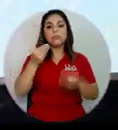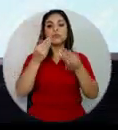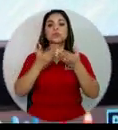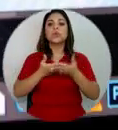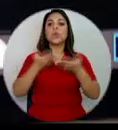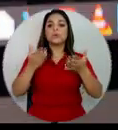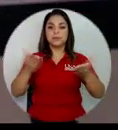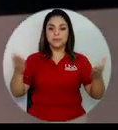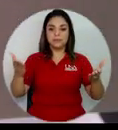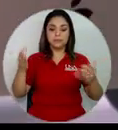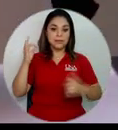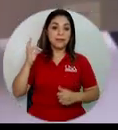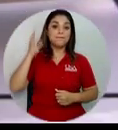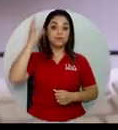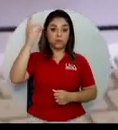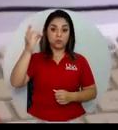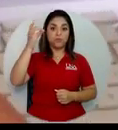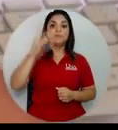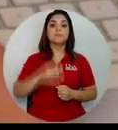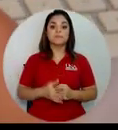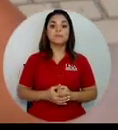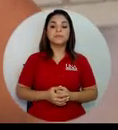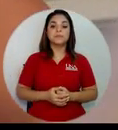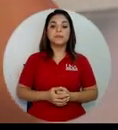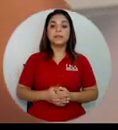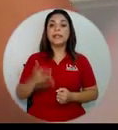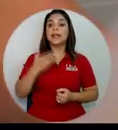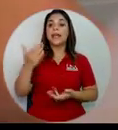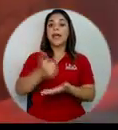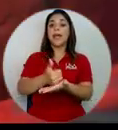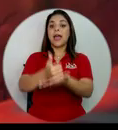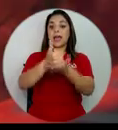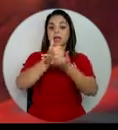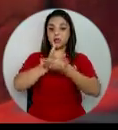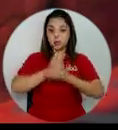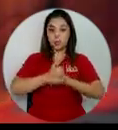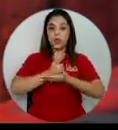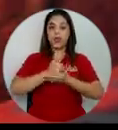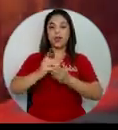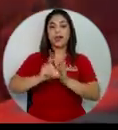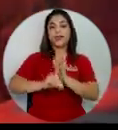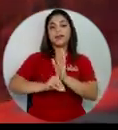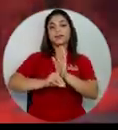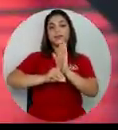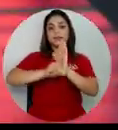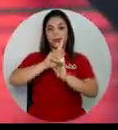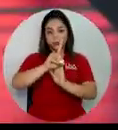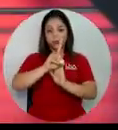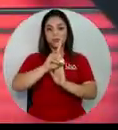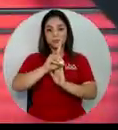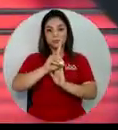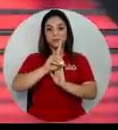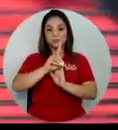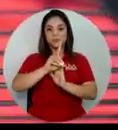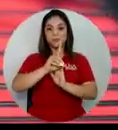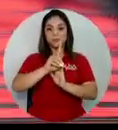cosas en el futuro, ¿verdad? Que nos permita el